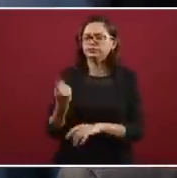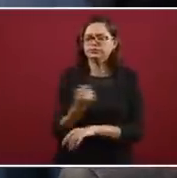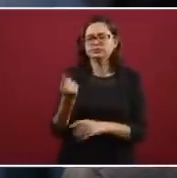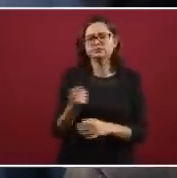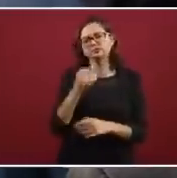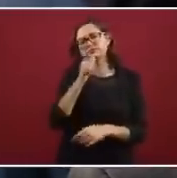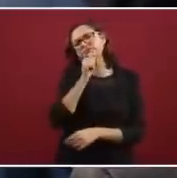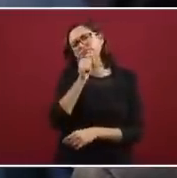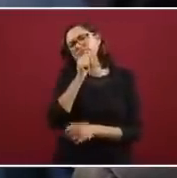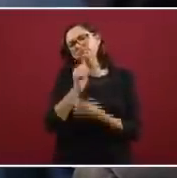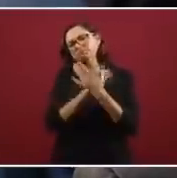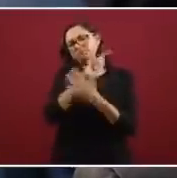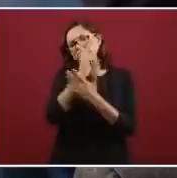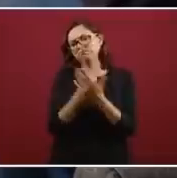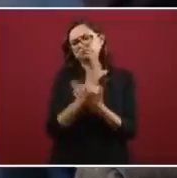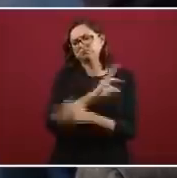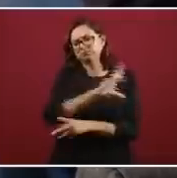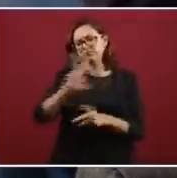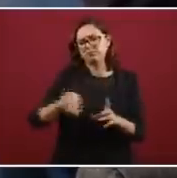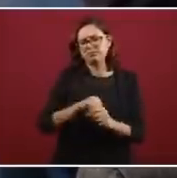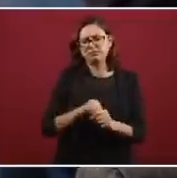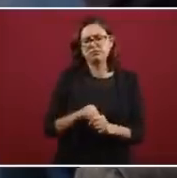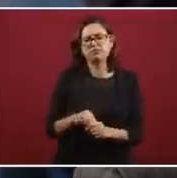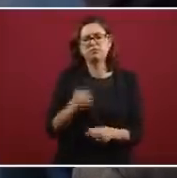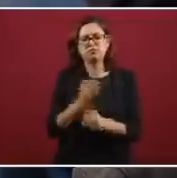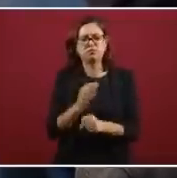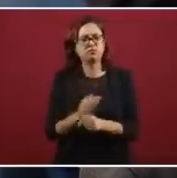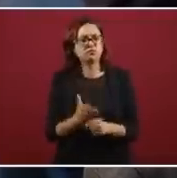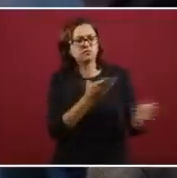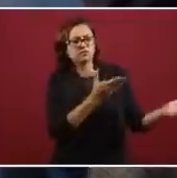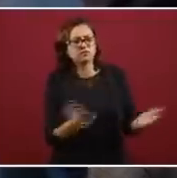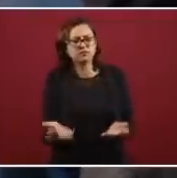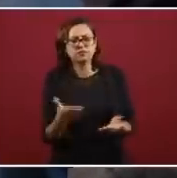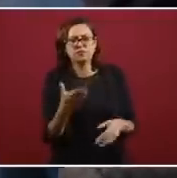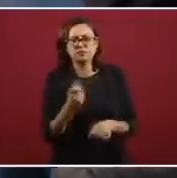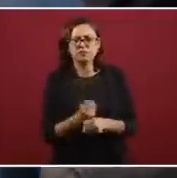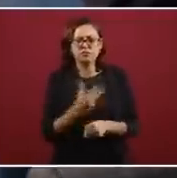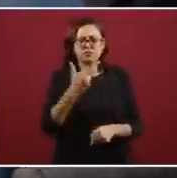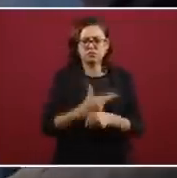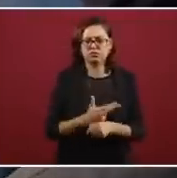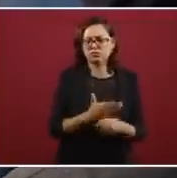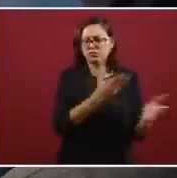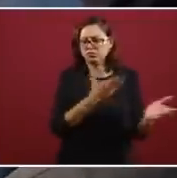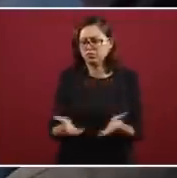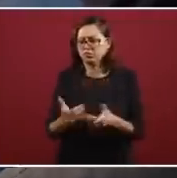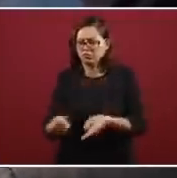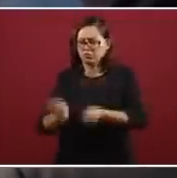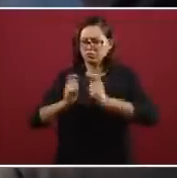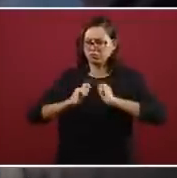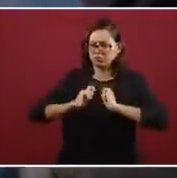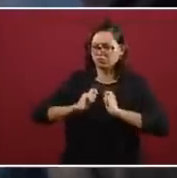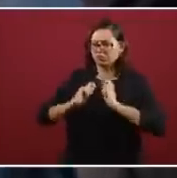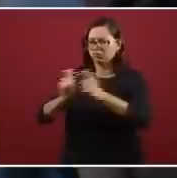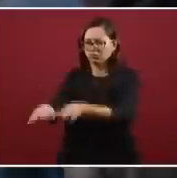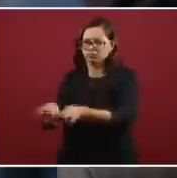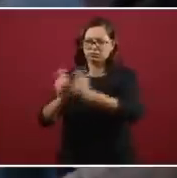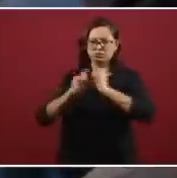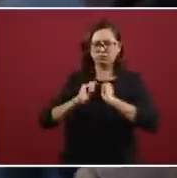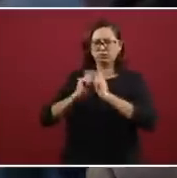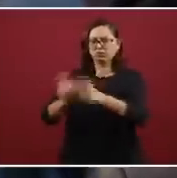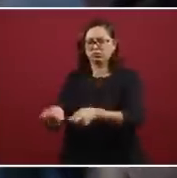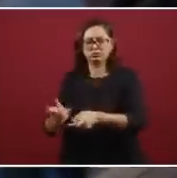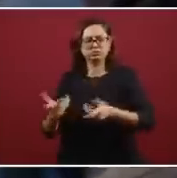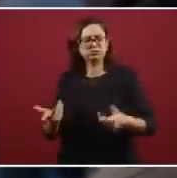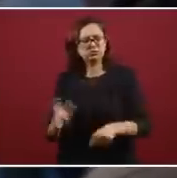integral, presidente? ¿Por qué la secretaria viene aquí a decir que algunas partes le corresponden, otras le corresponden al SAT y Hacienda? ¿Por qué no se